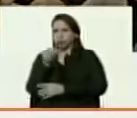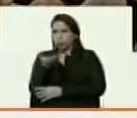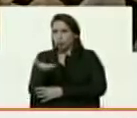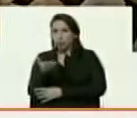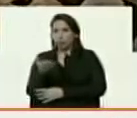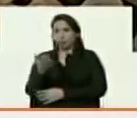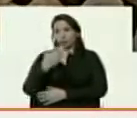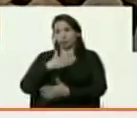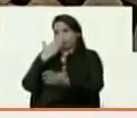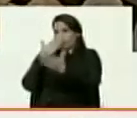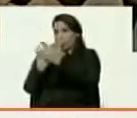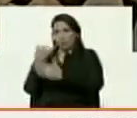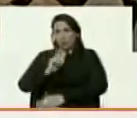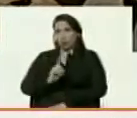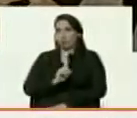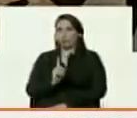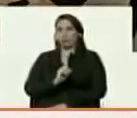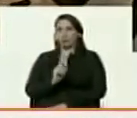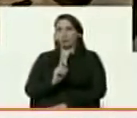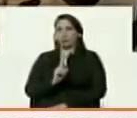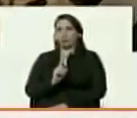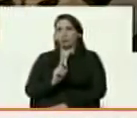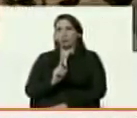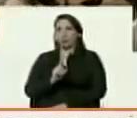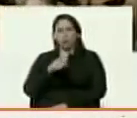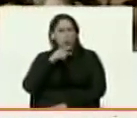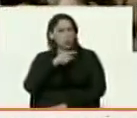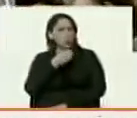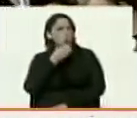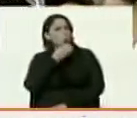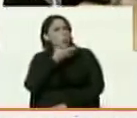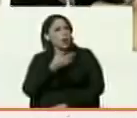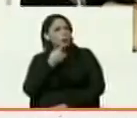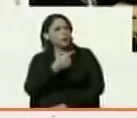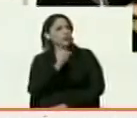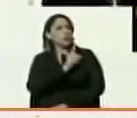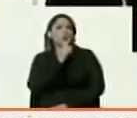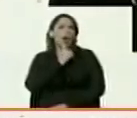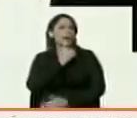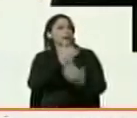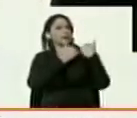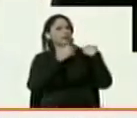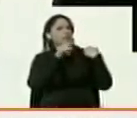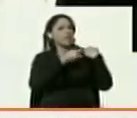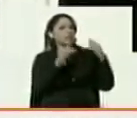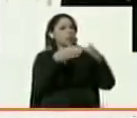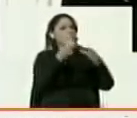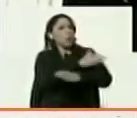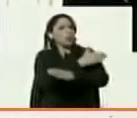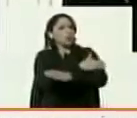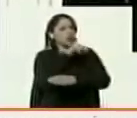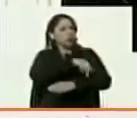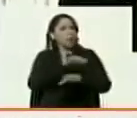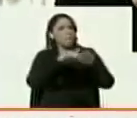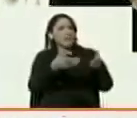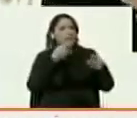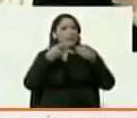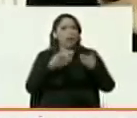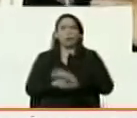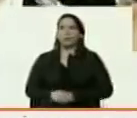no. ¿Y qué tiene que decir usted cuando ellos dicen que ustedes no representan ese sector de la oposición en esta mesa de